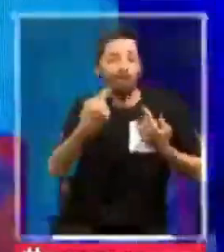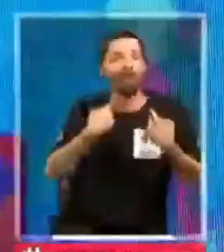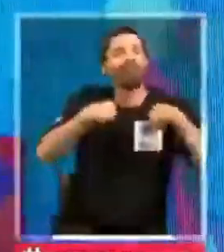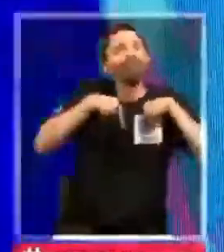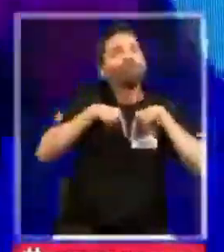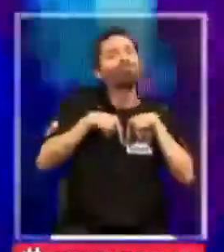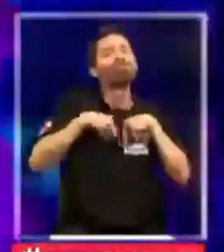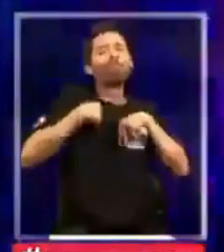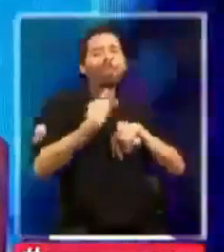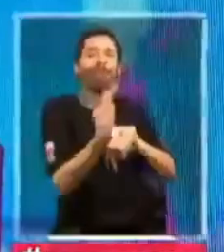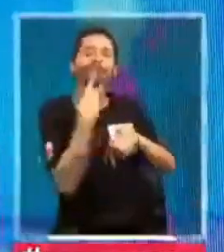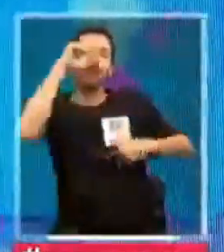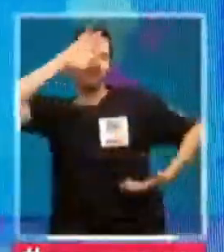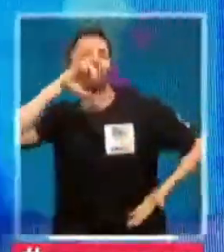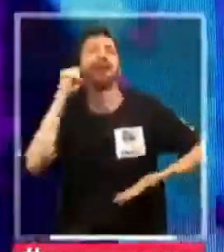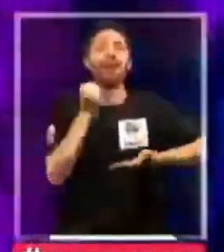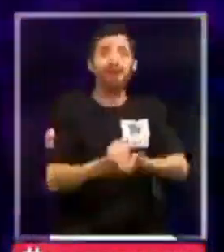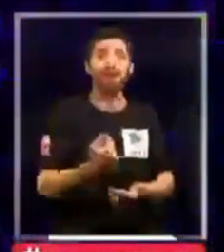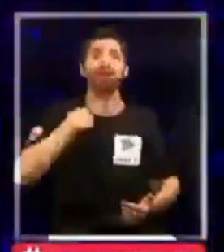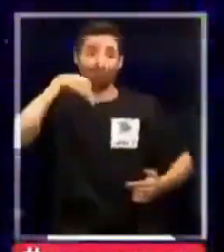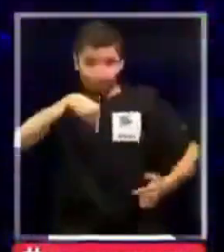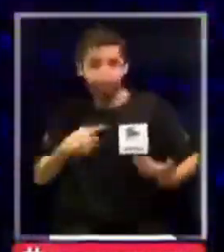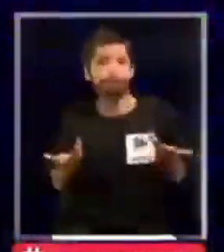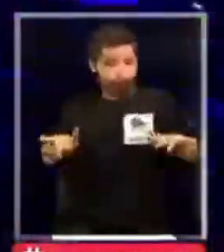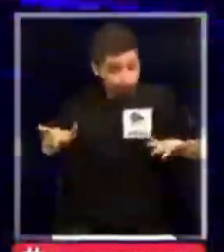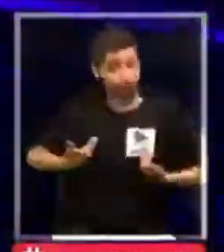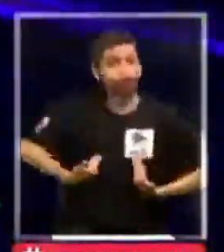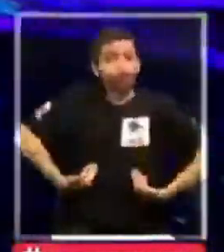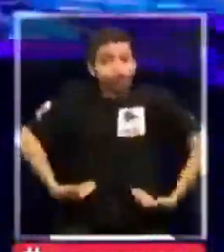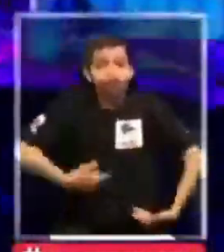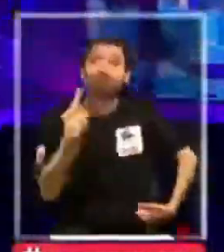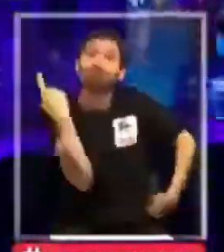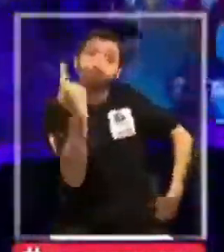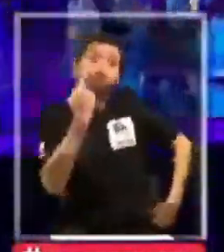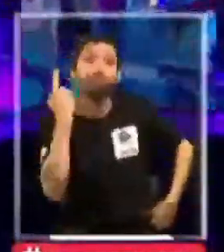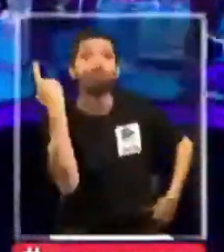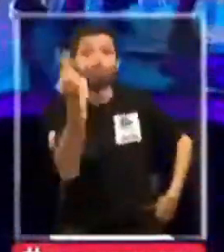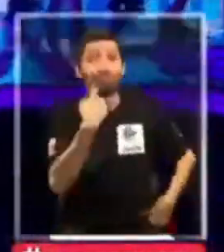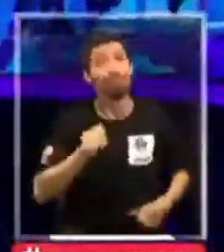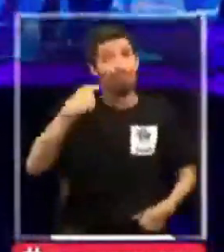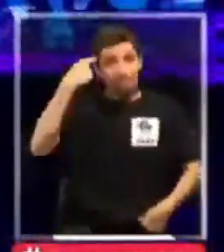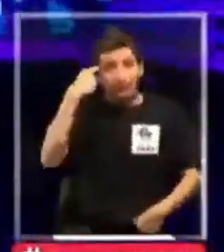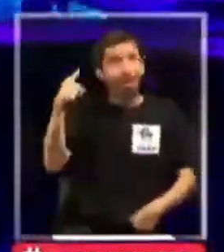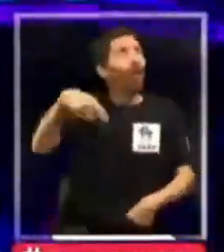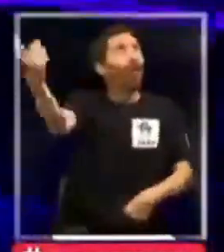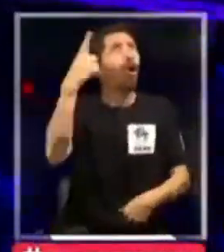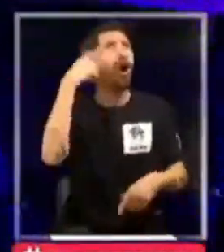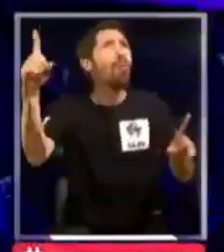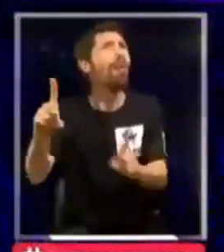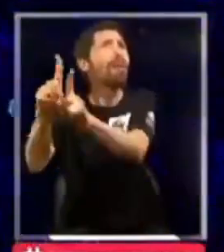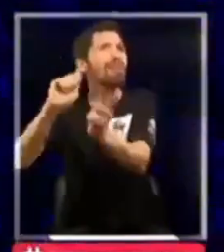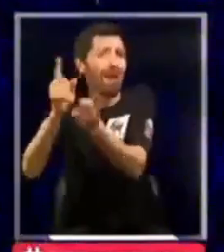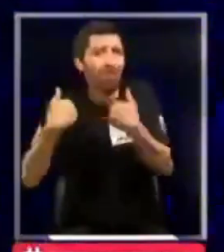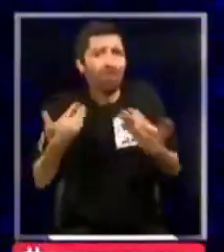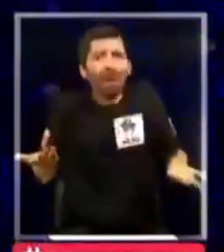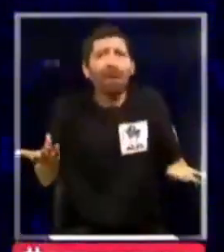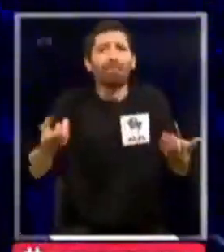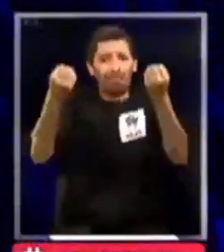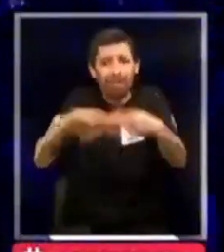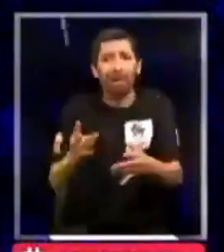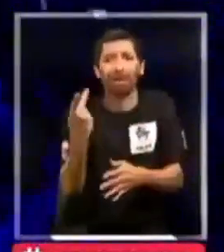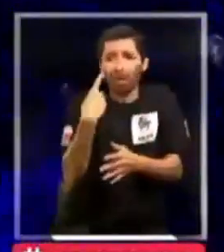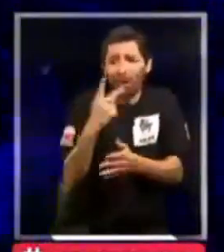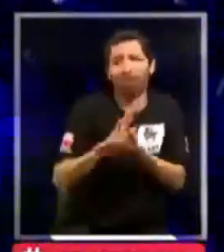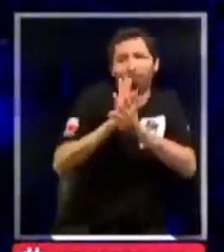mi champion. Ya que estoy ultra solo pensando en que me cambiaste por otro. Pensando en cómo lo perdimos